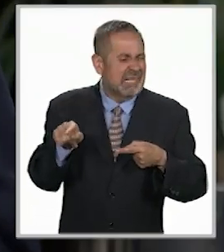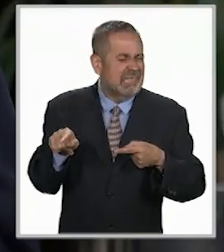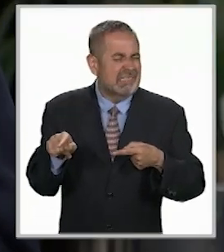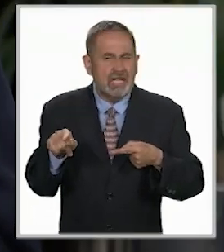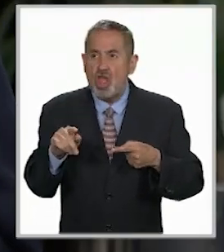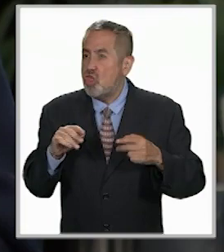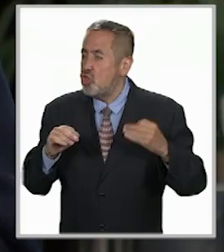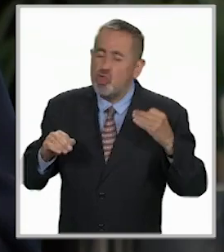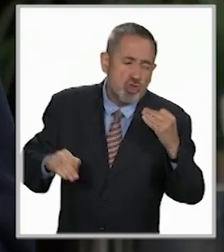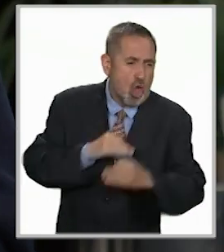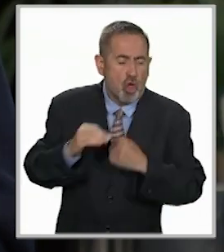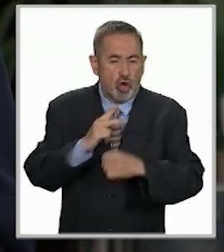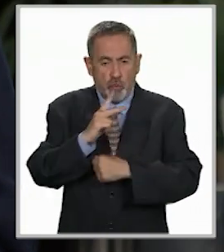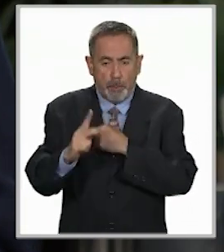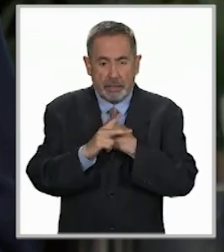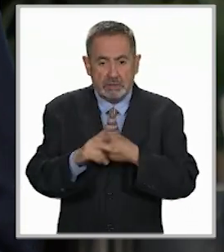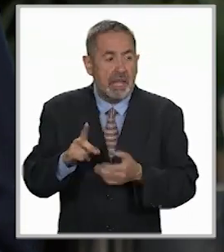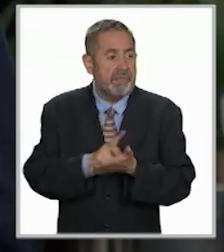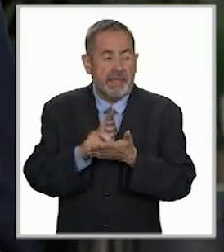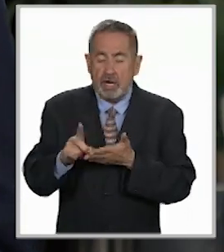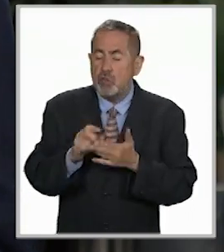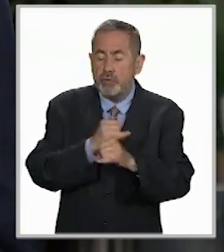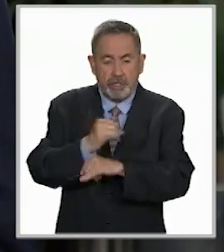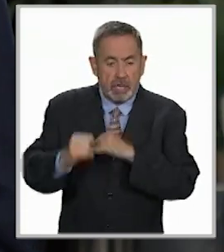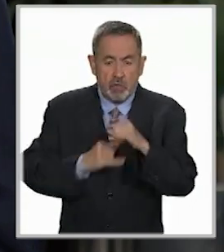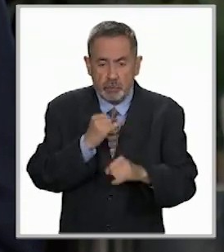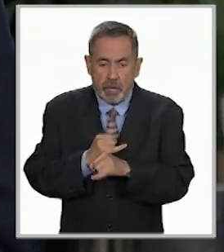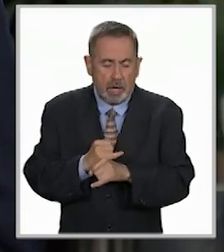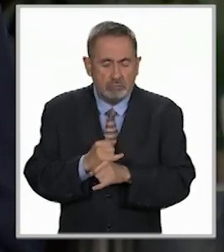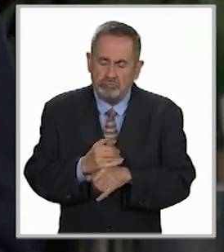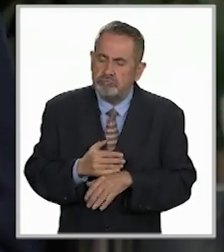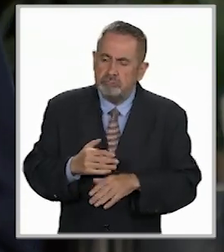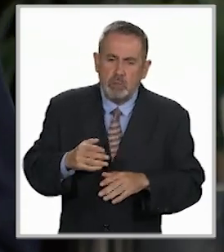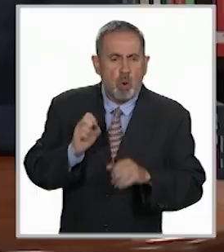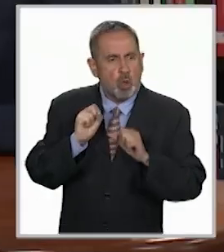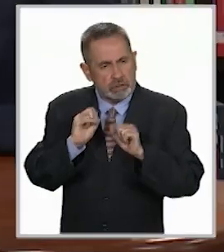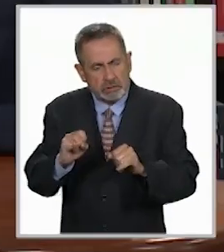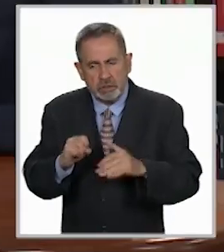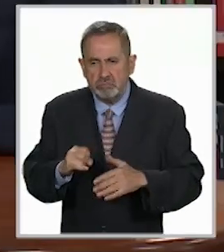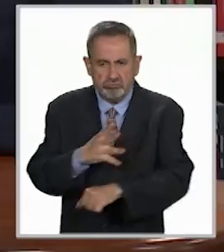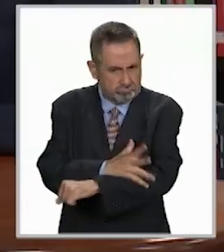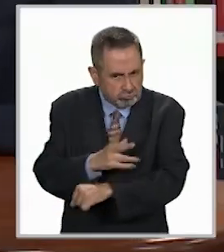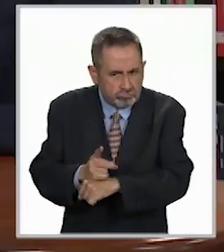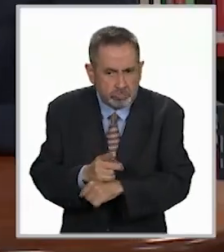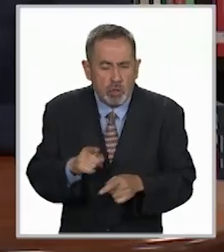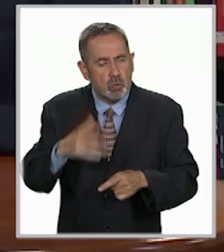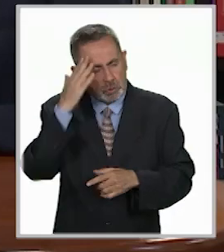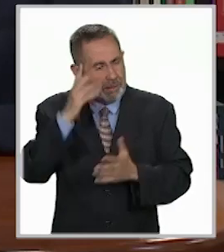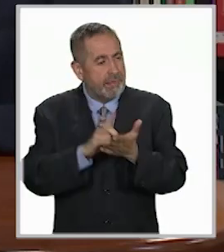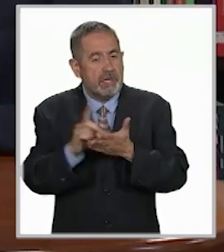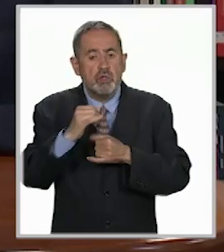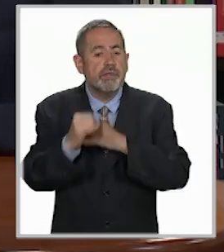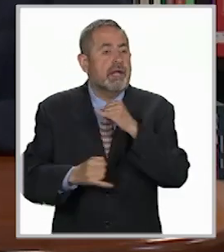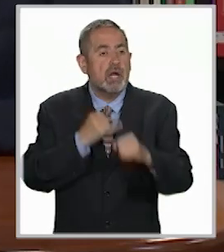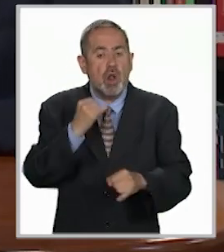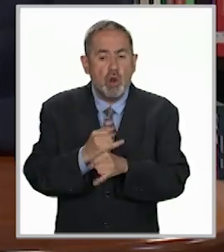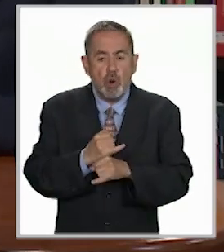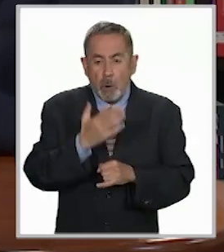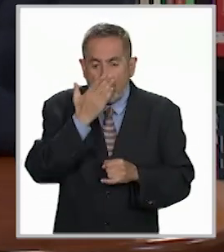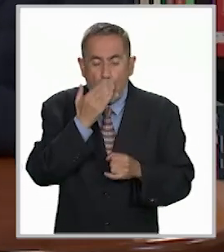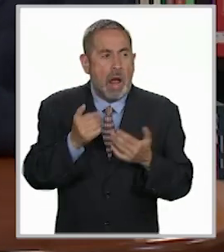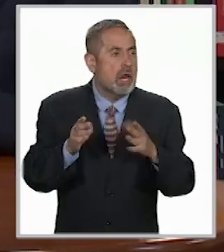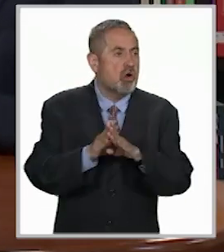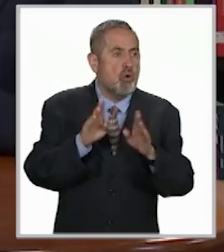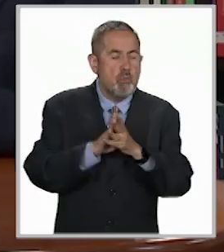esta obligación que tienen todos los estados de cumplir el derecho internacional de buena fe. Porque, como bien sabes, el derecho internacional